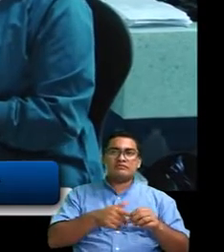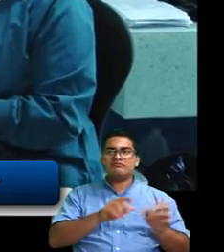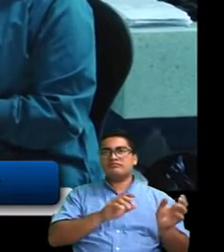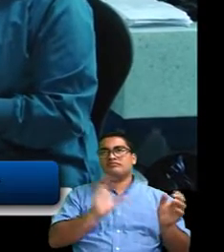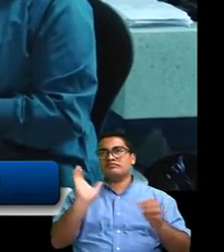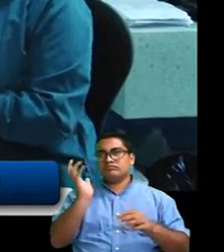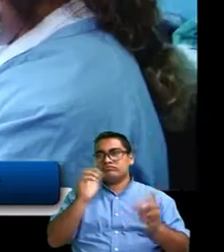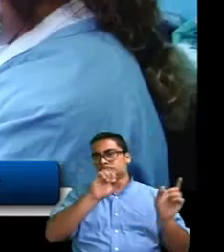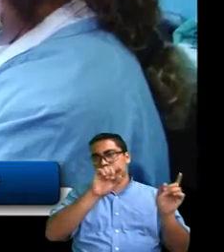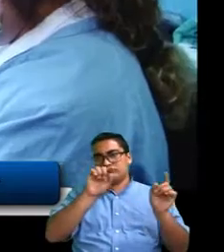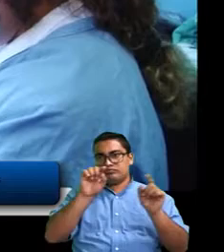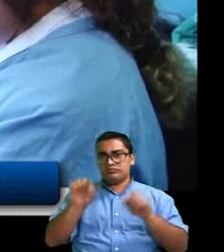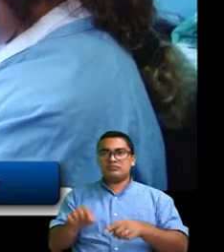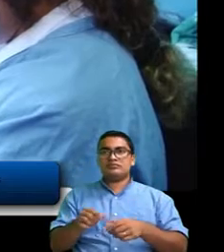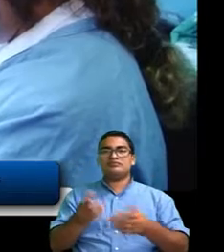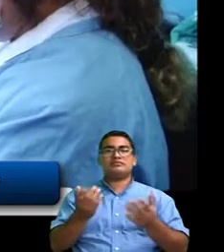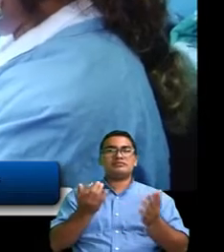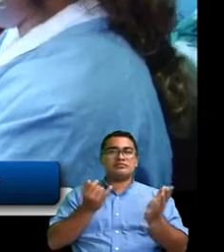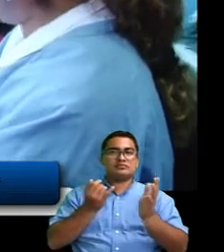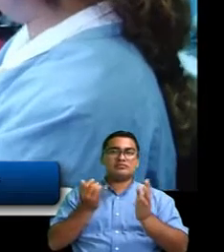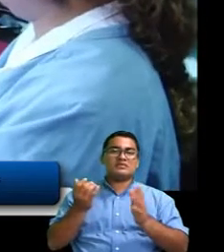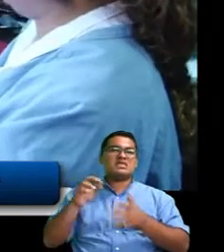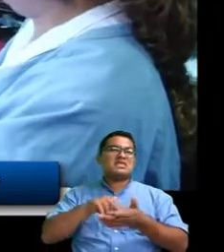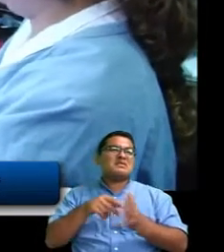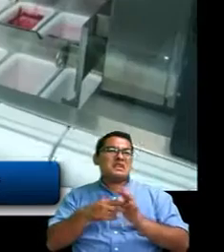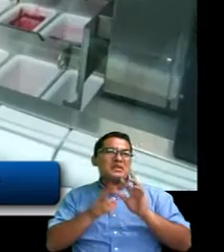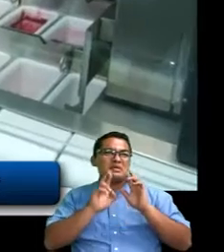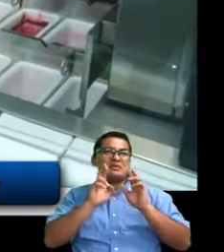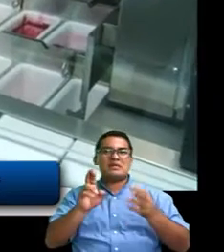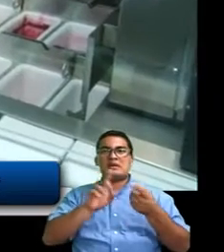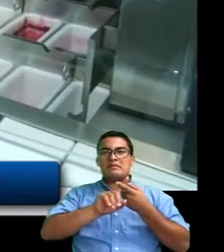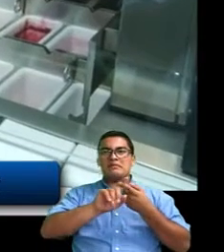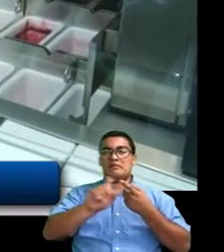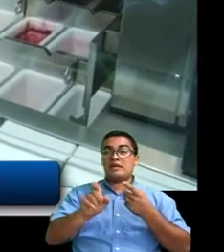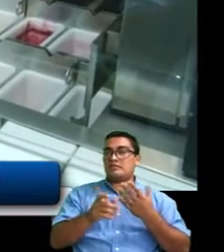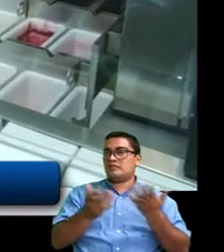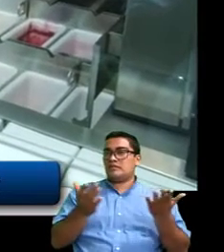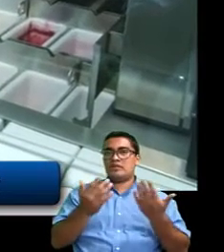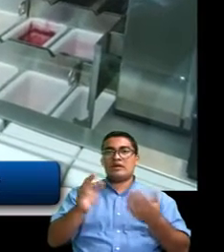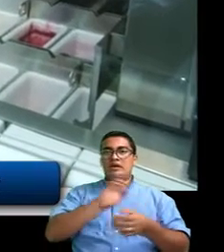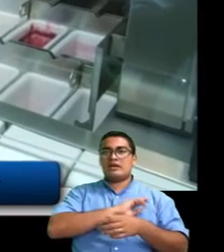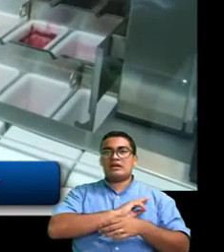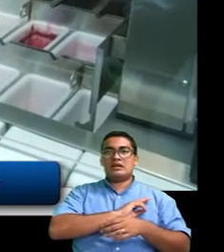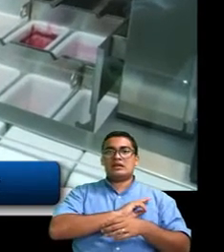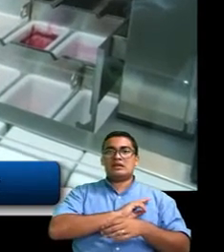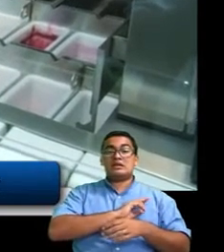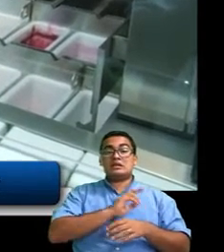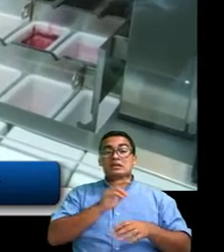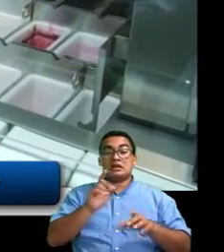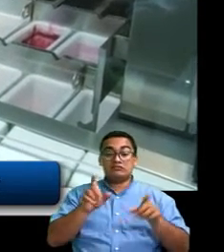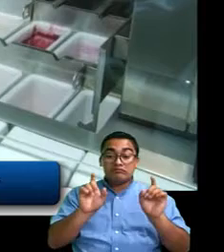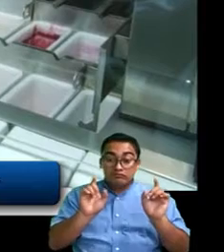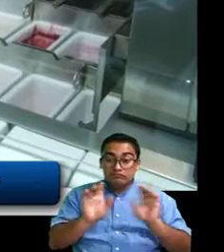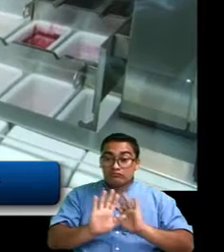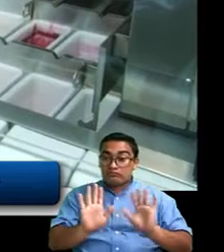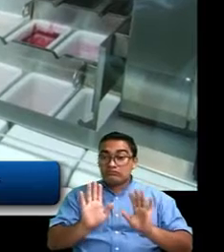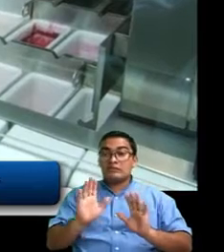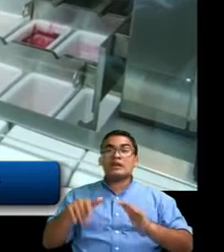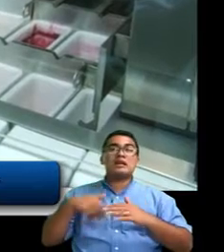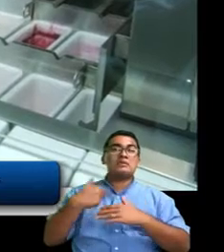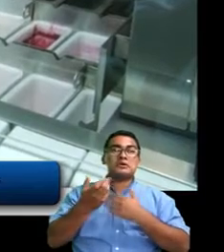traer los resultados, ya que vamos a ir una vez al mes para llevarlos todos. No, si a los 2 días que se le tomó ya está el